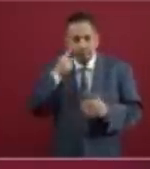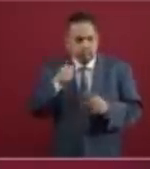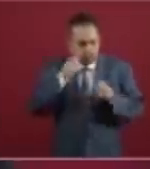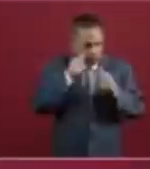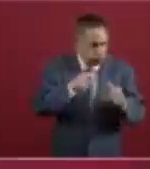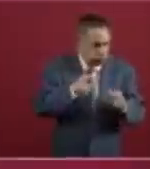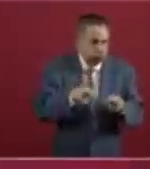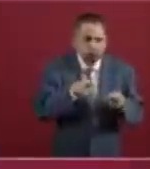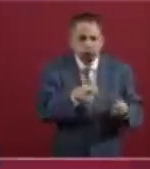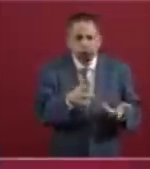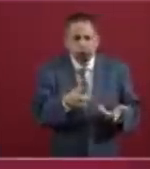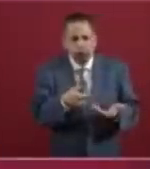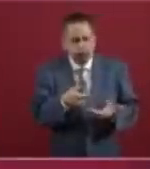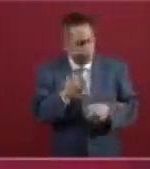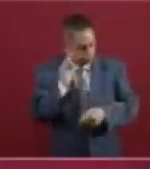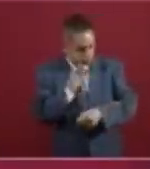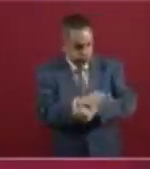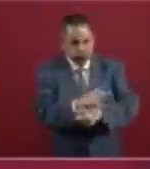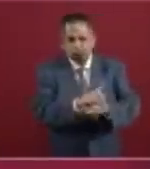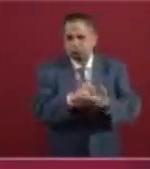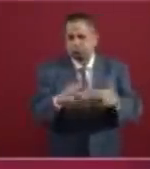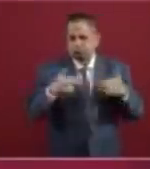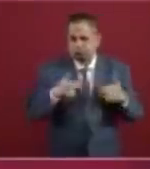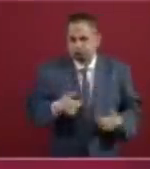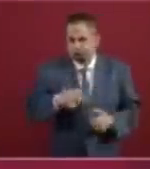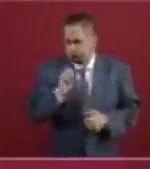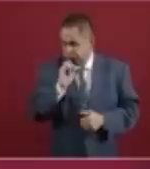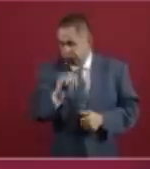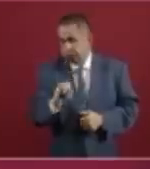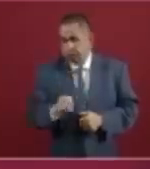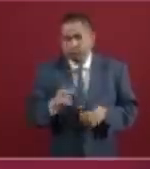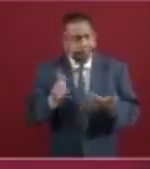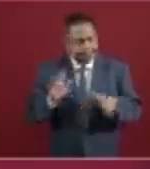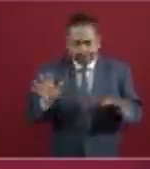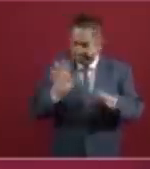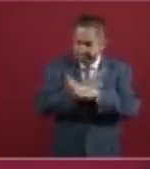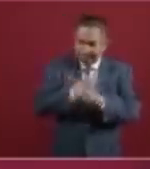garantizar los derechos humanos. Ya cambió.